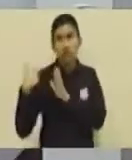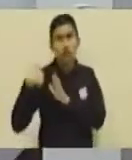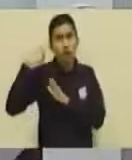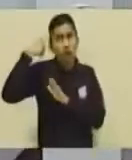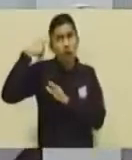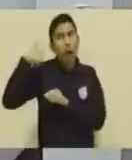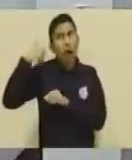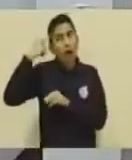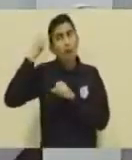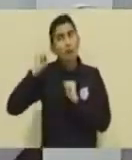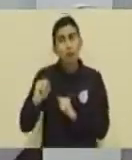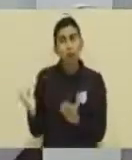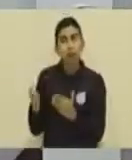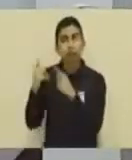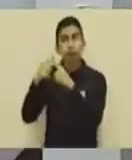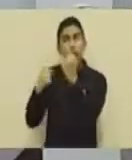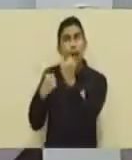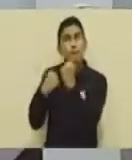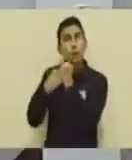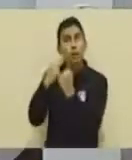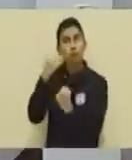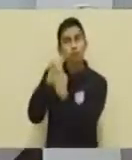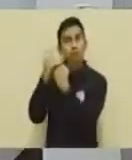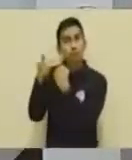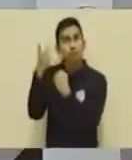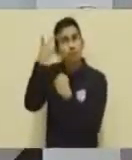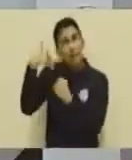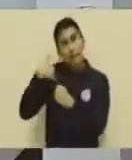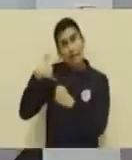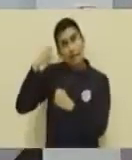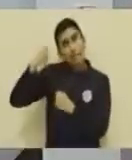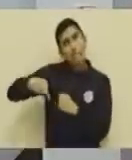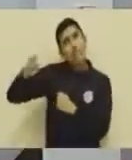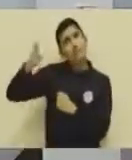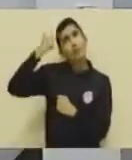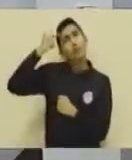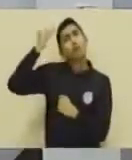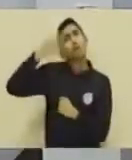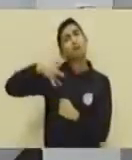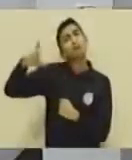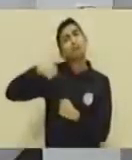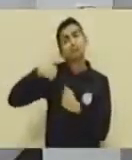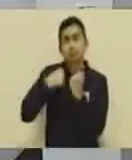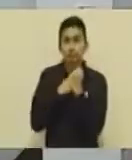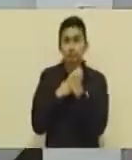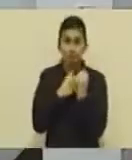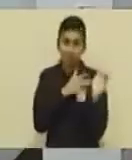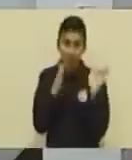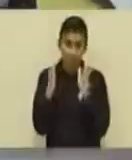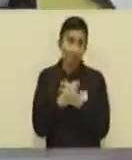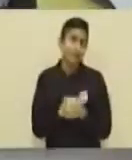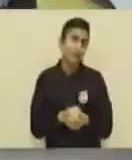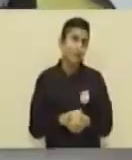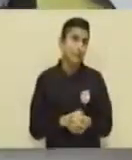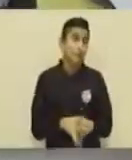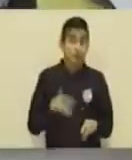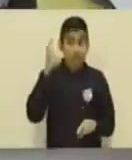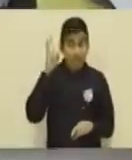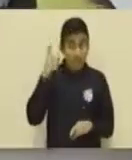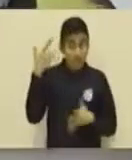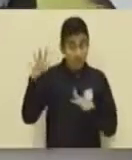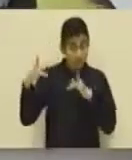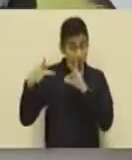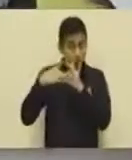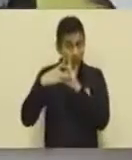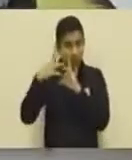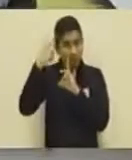alrededor, no solo a que me apoyen a alcanzar mis ideales, sino que a hacer ellos mismos también, a velar por sí mismos. Y es que eso va de la